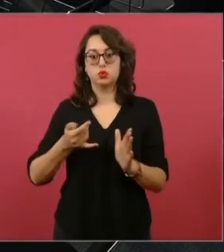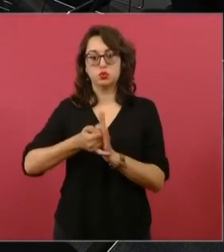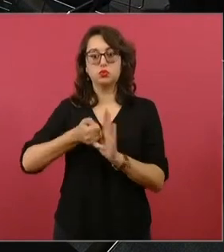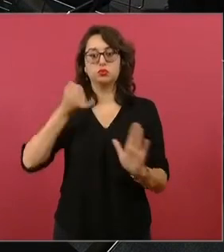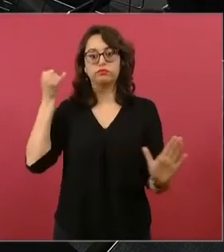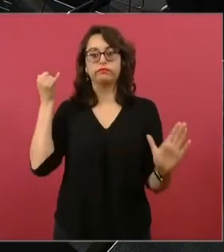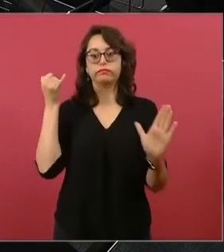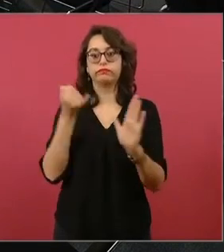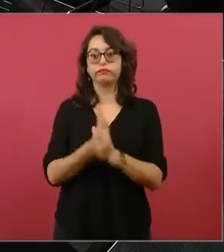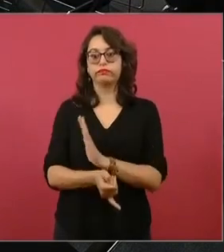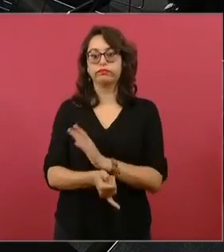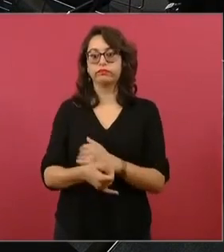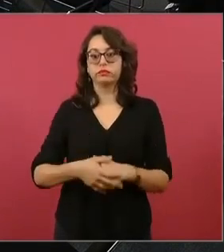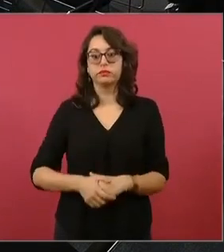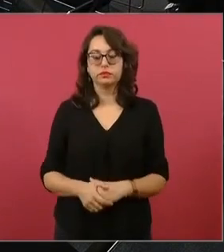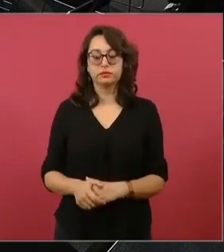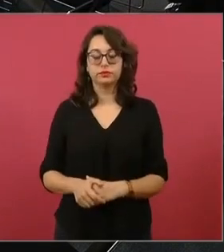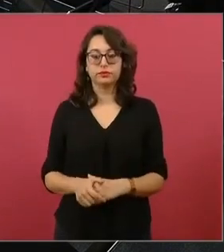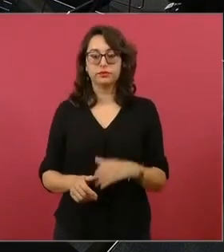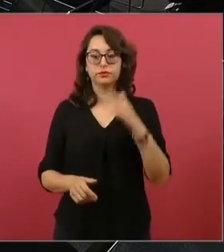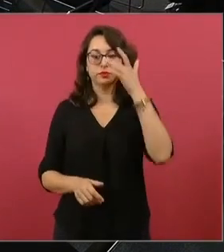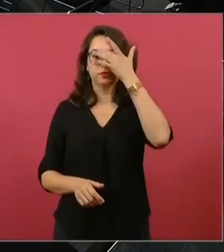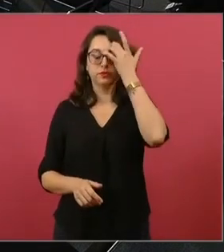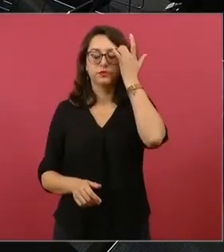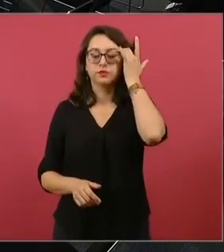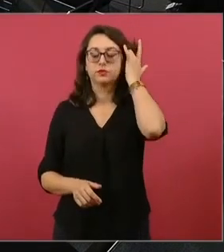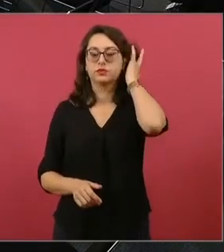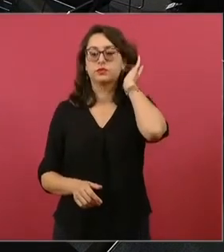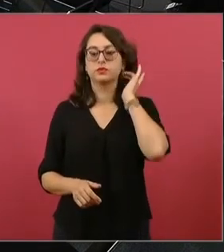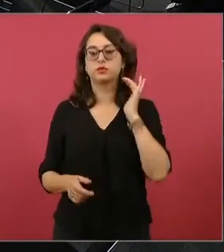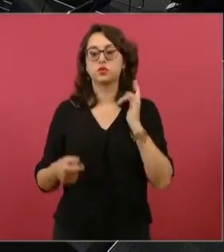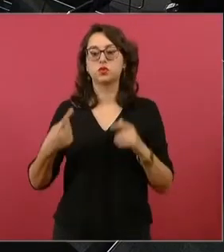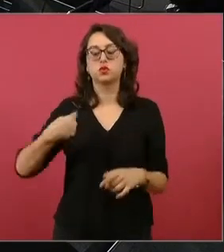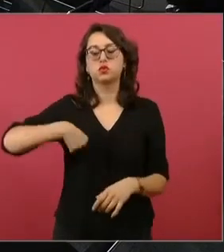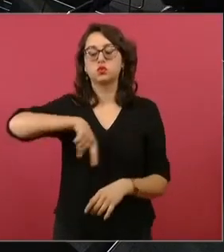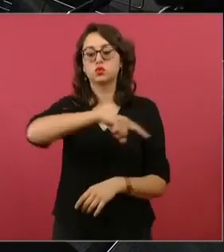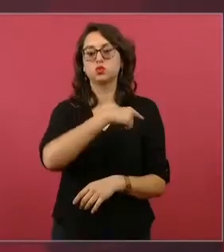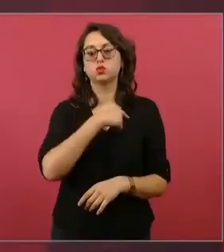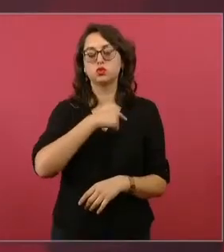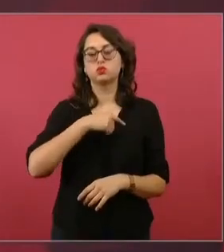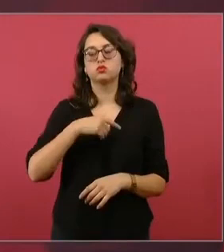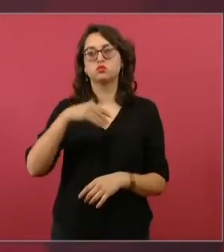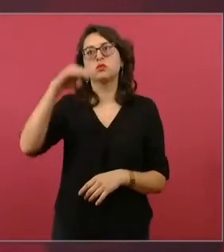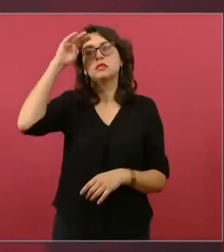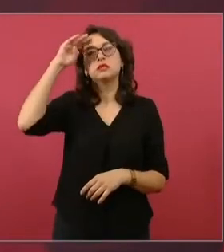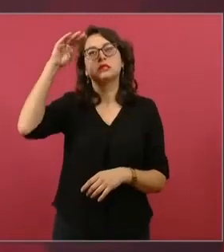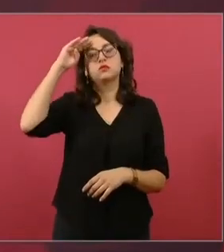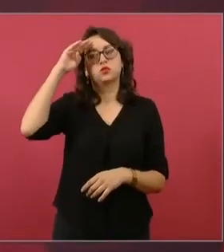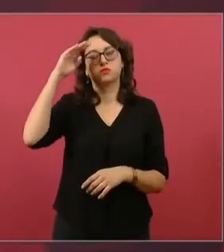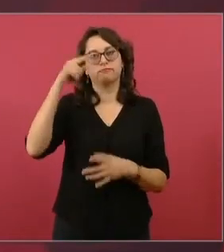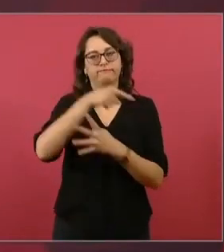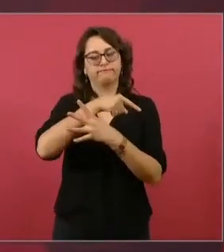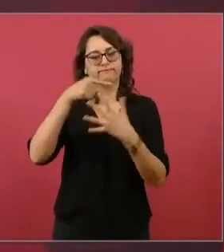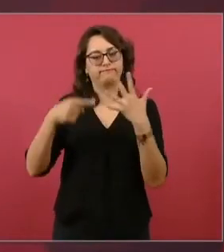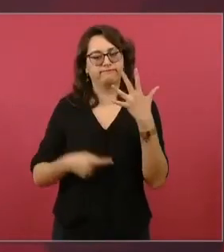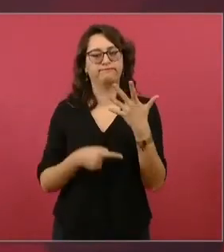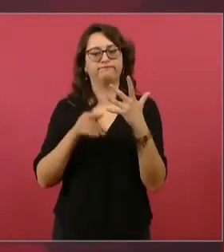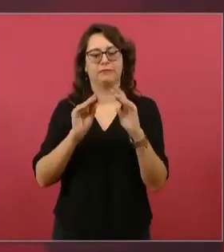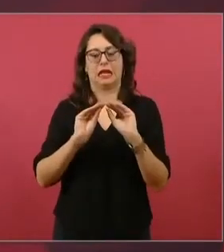y tenemos muy claro muchas cosas